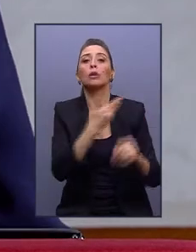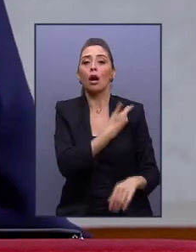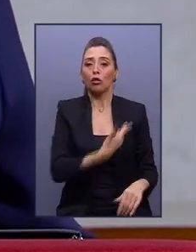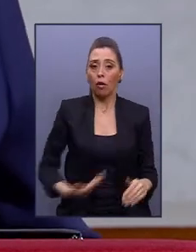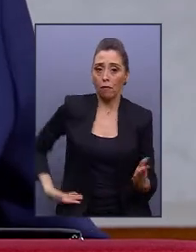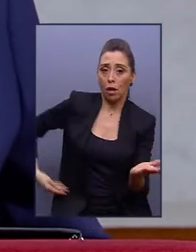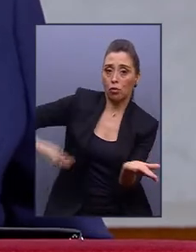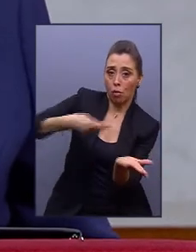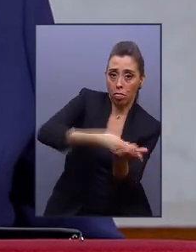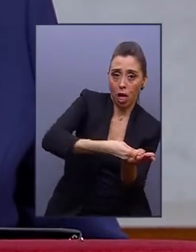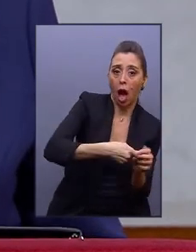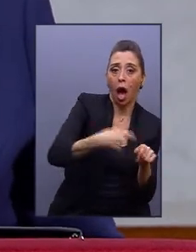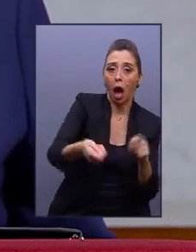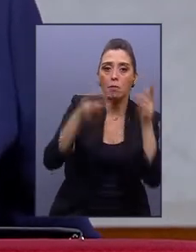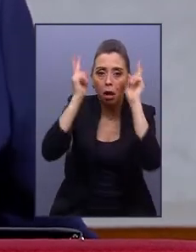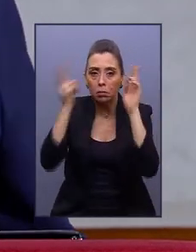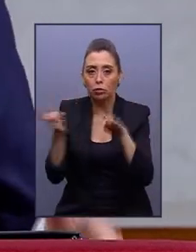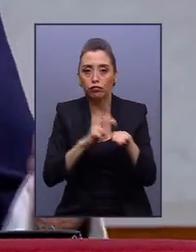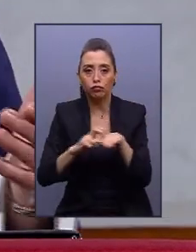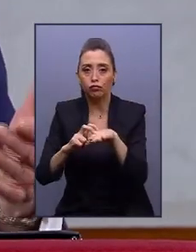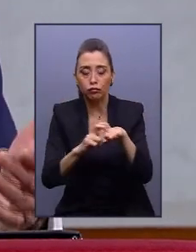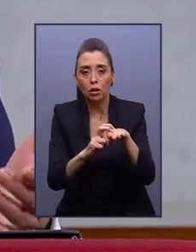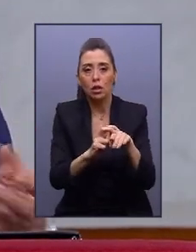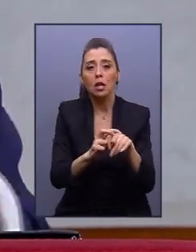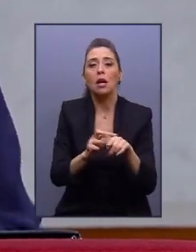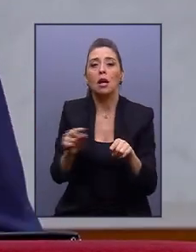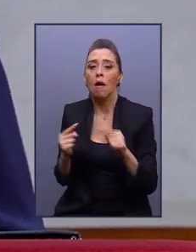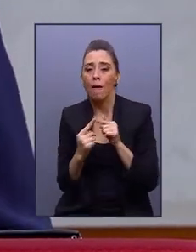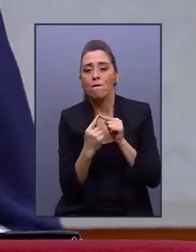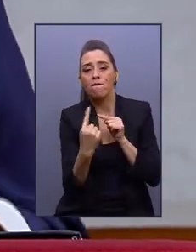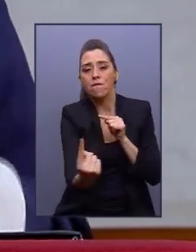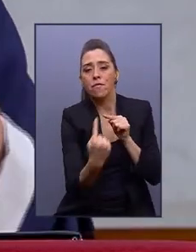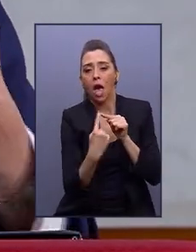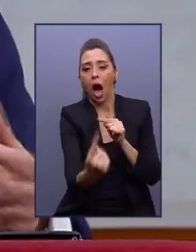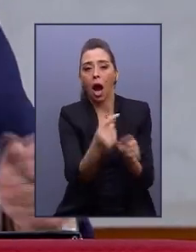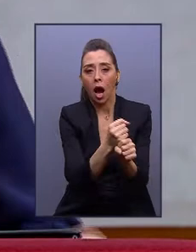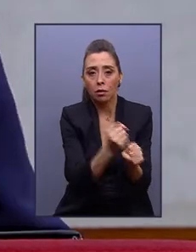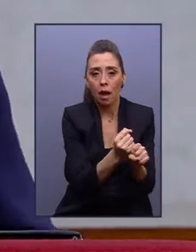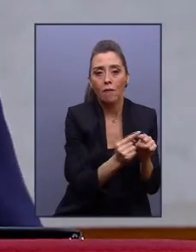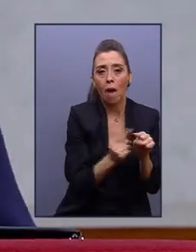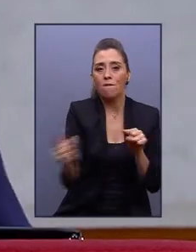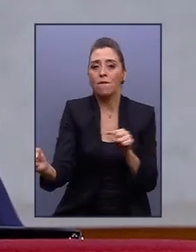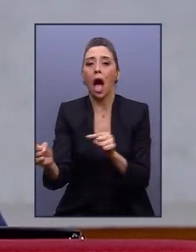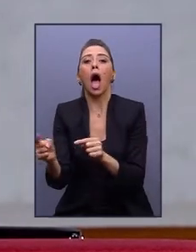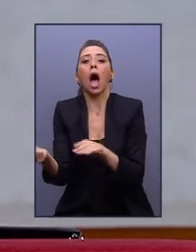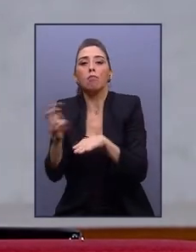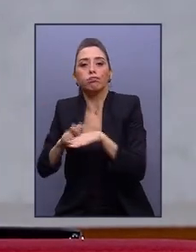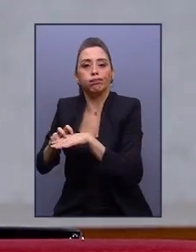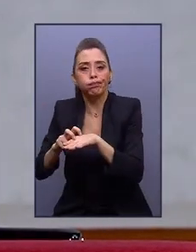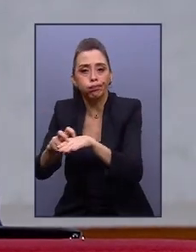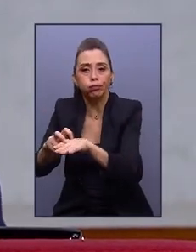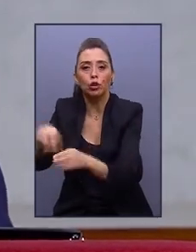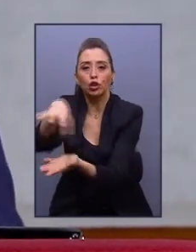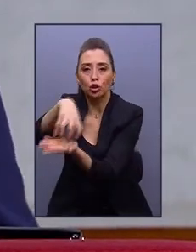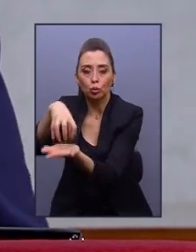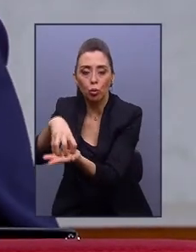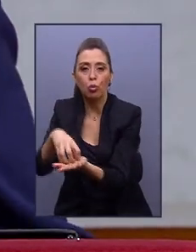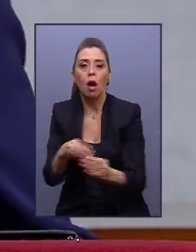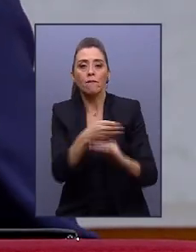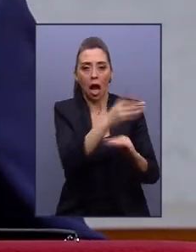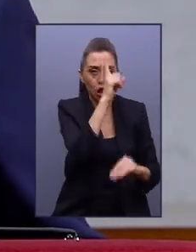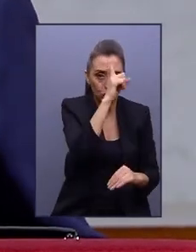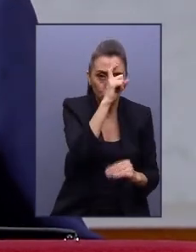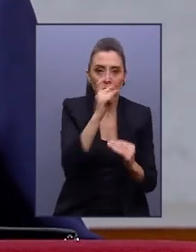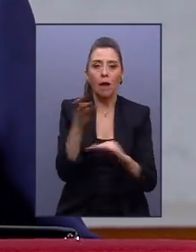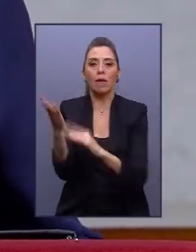subvencionados por el Estado. Viajan a sus lugares de trabajo, van hasta los centros urbanos, se acercan a los servicios públicos de salud,